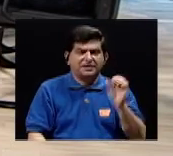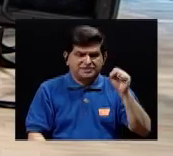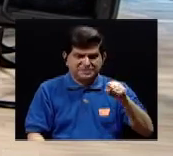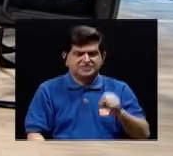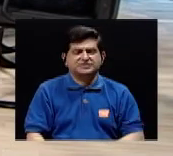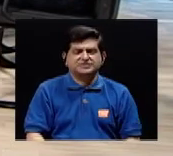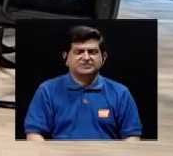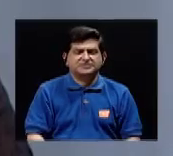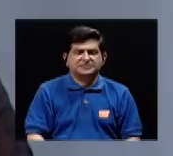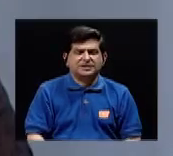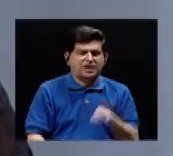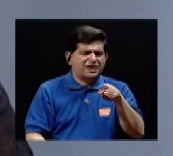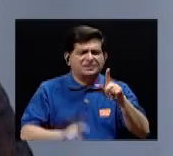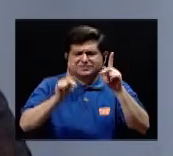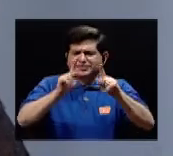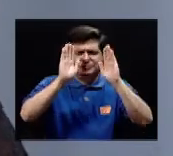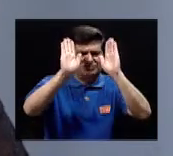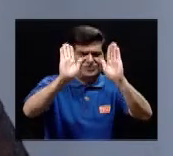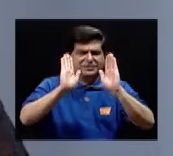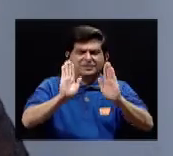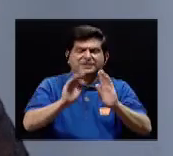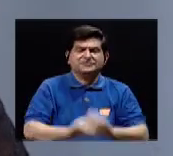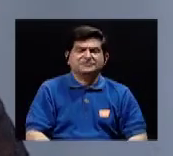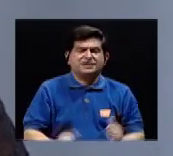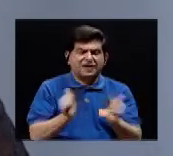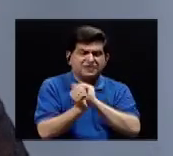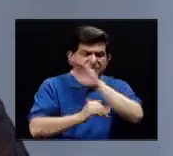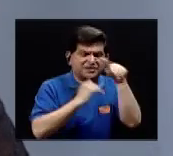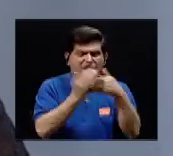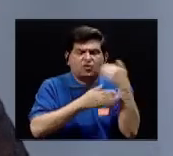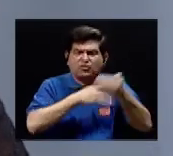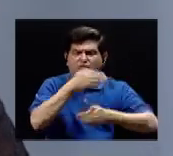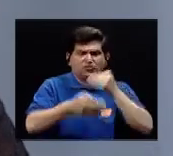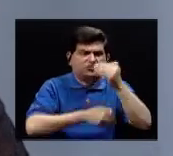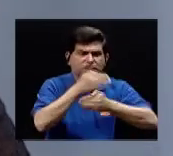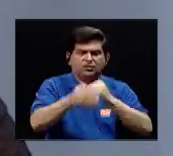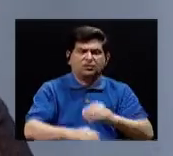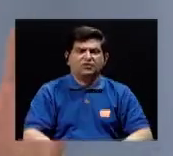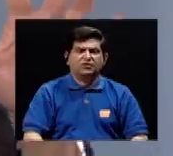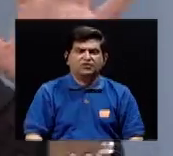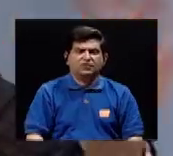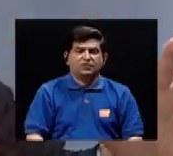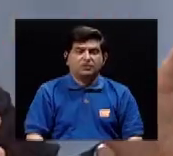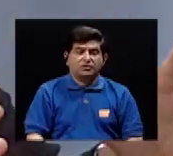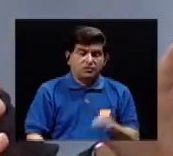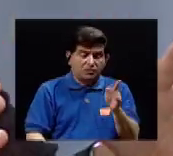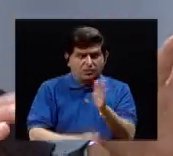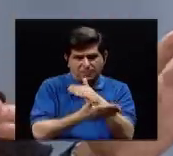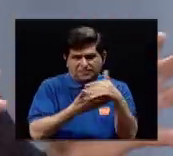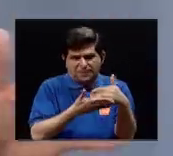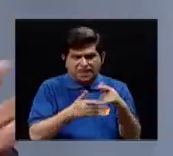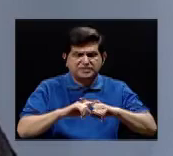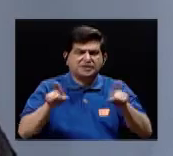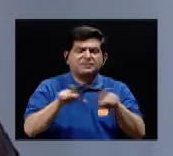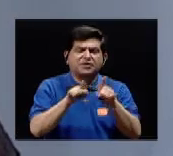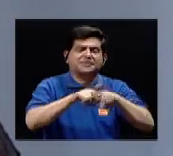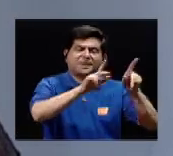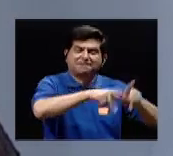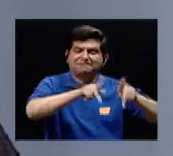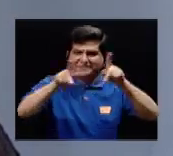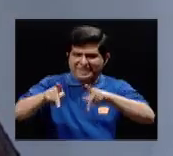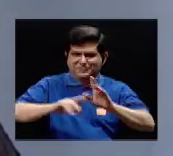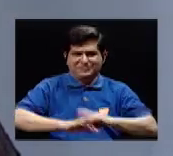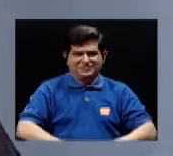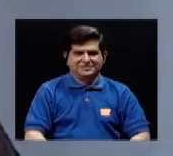Benavides. Manuel, que fue maravilloso con todo este proceso. Eso por ese lado, pero también la